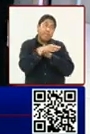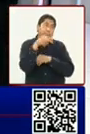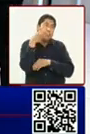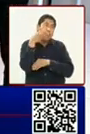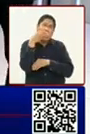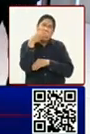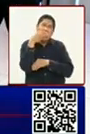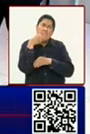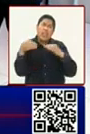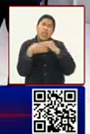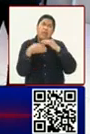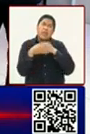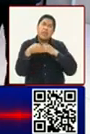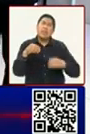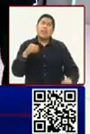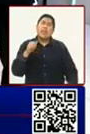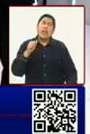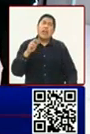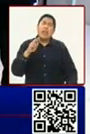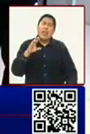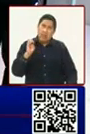de la avenida Aniceto Arce.